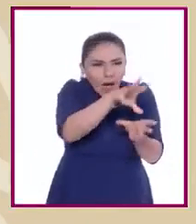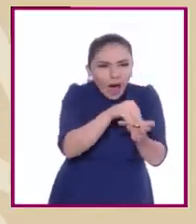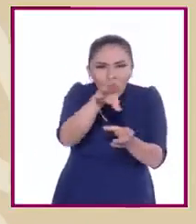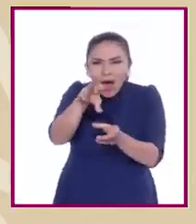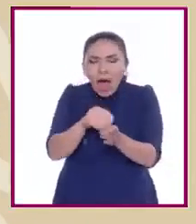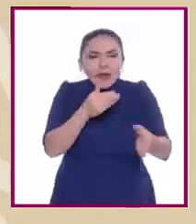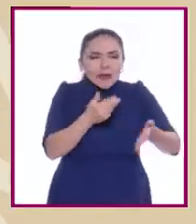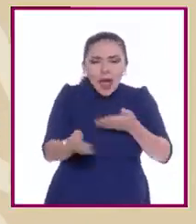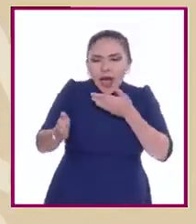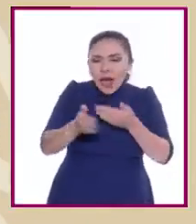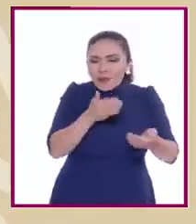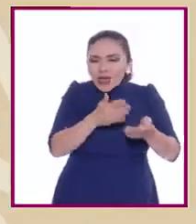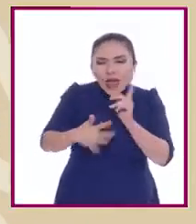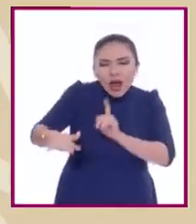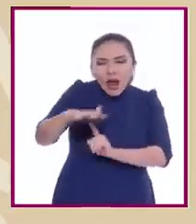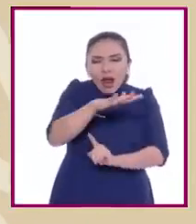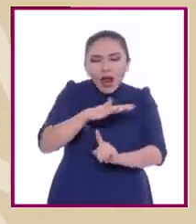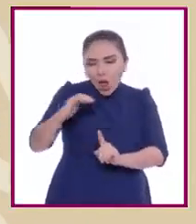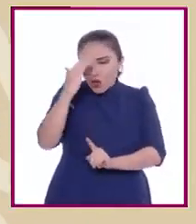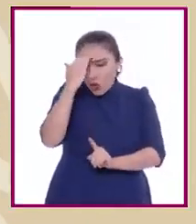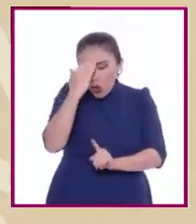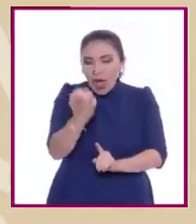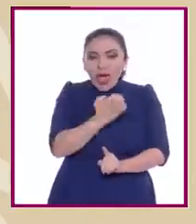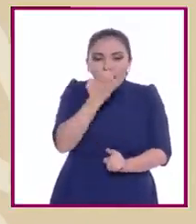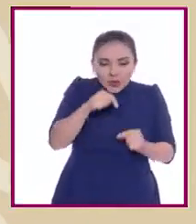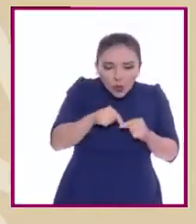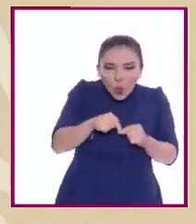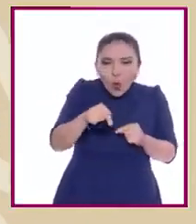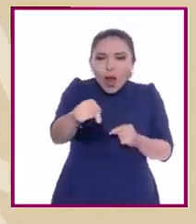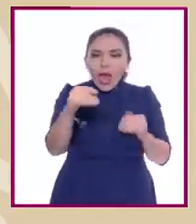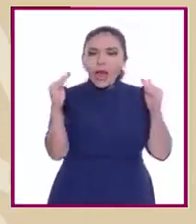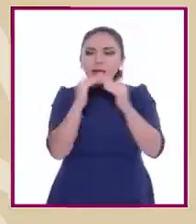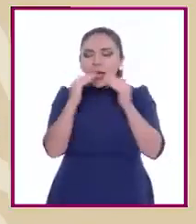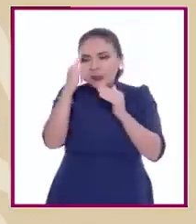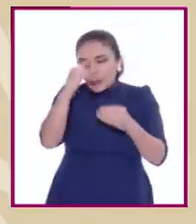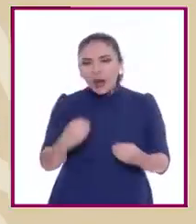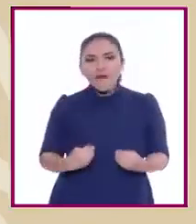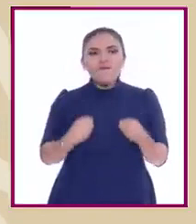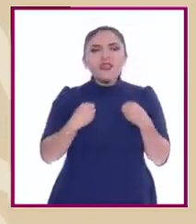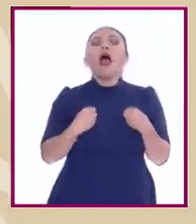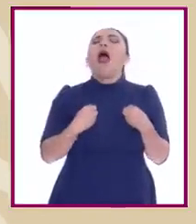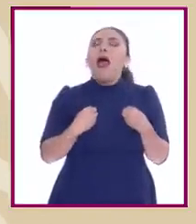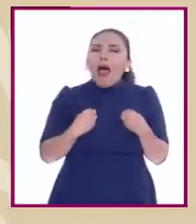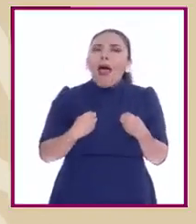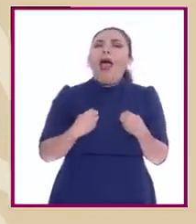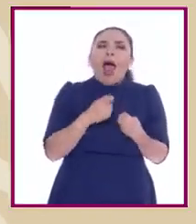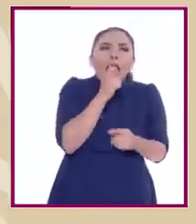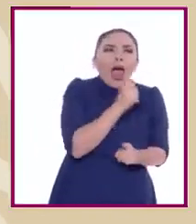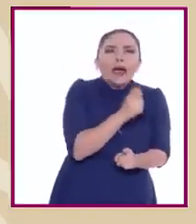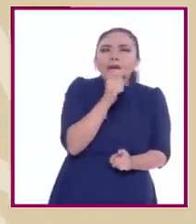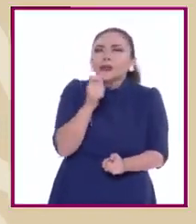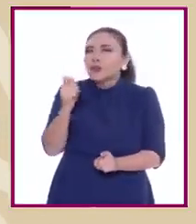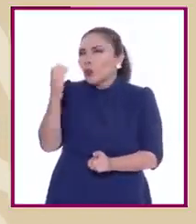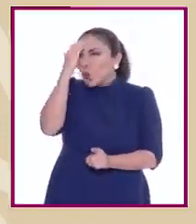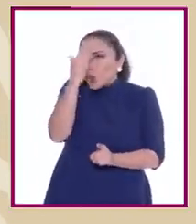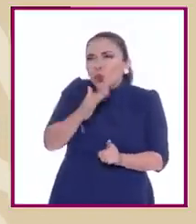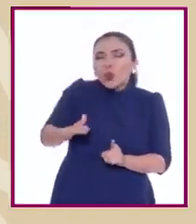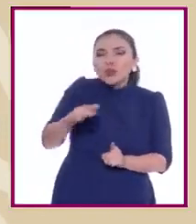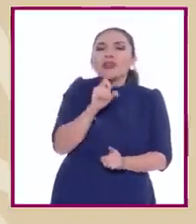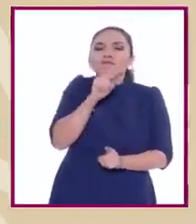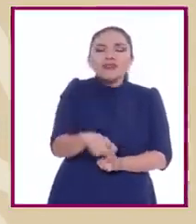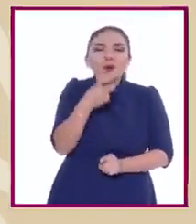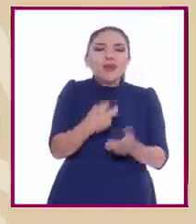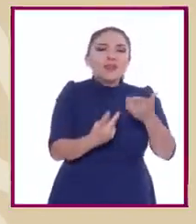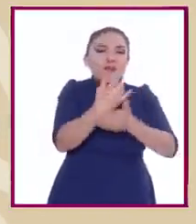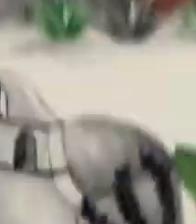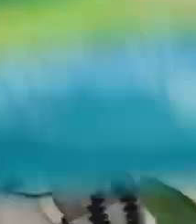revisar, caminar por ese espacio geográfico que llevan de casa a la escuela para poder vivenciar una y otra vez las partes que